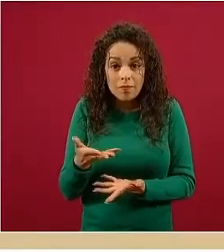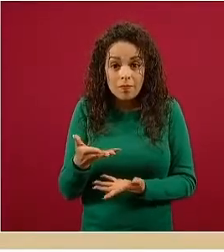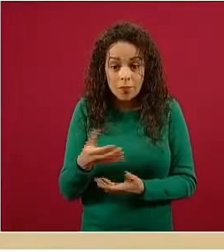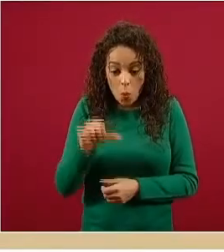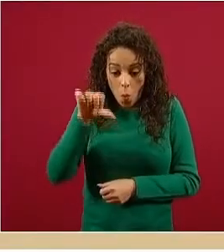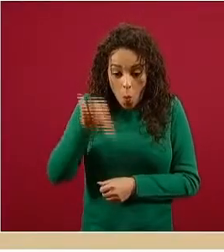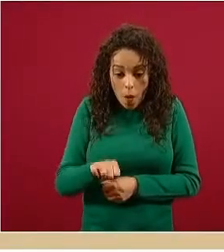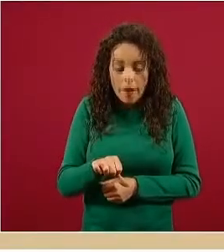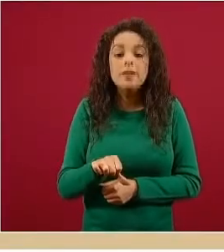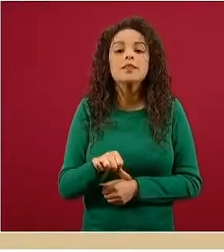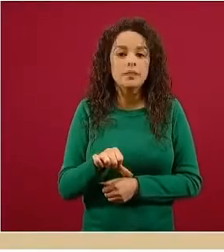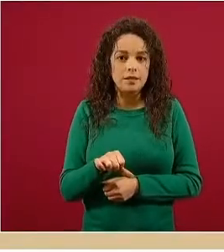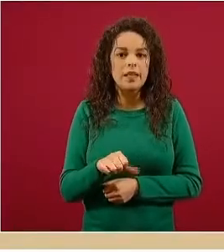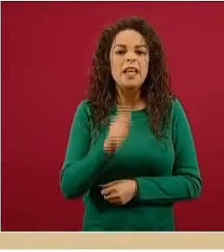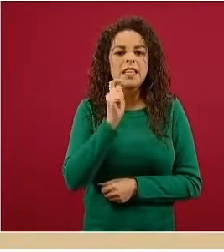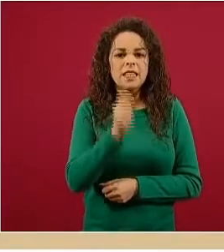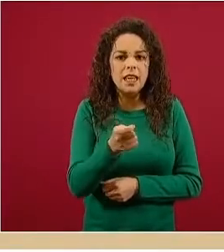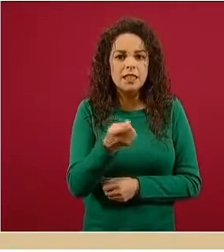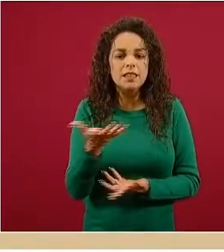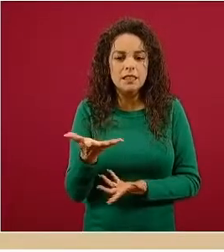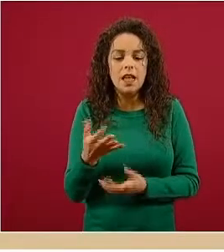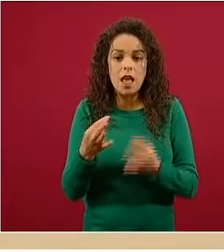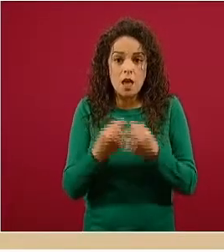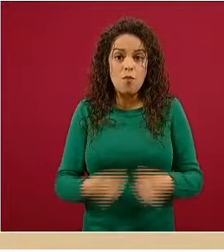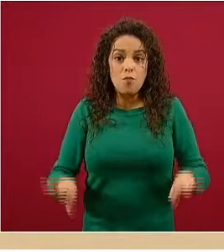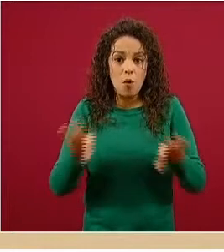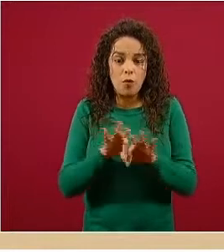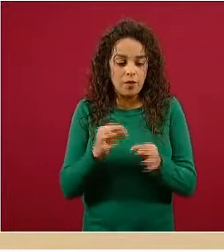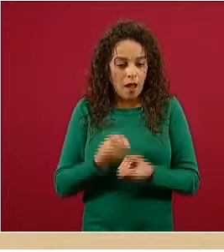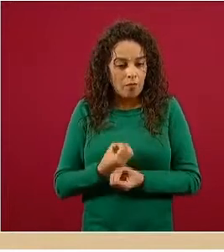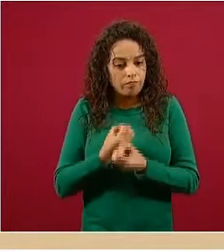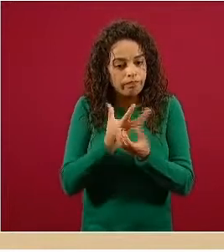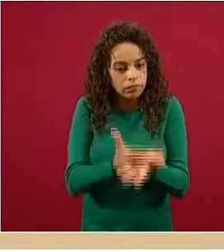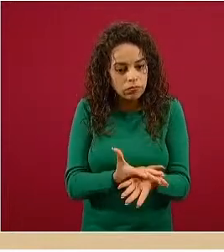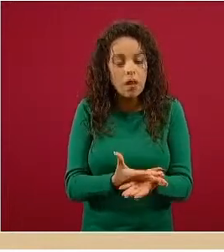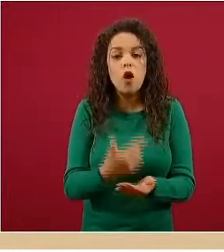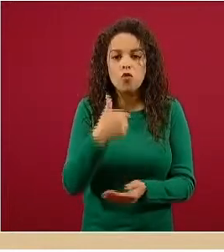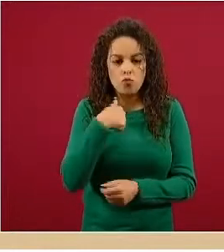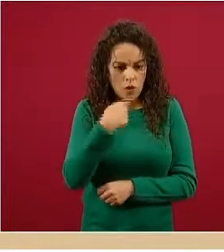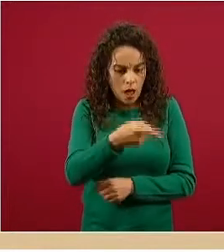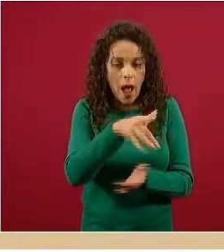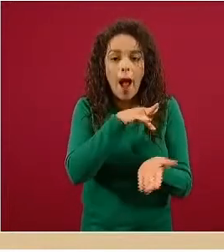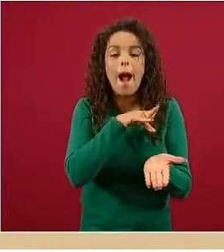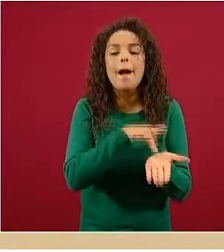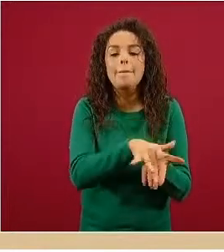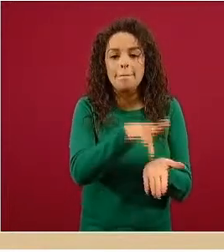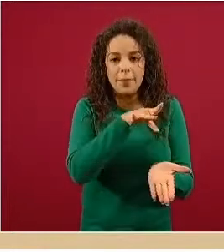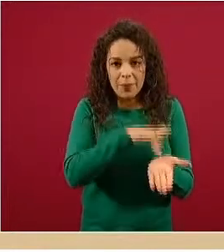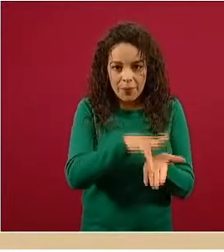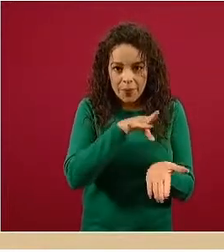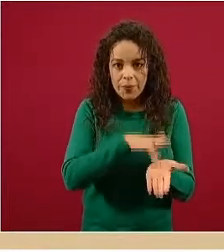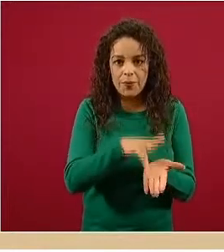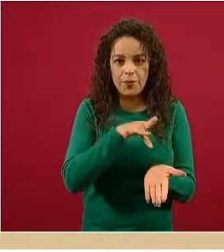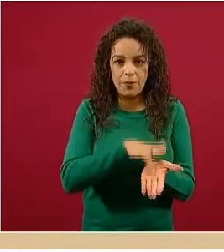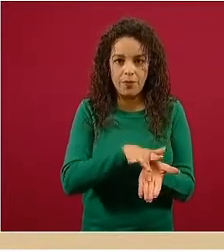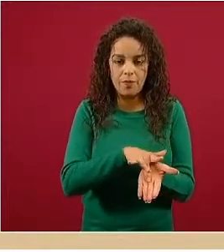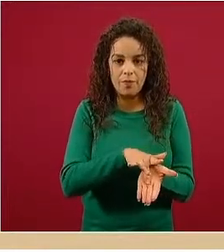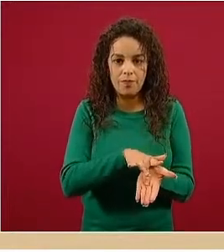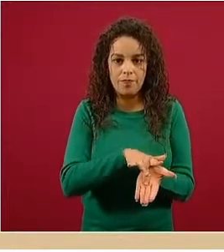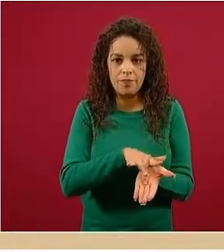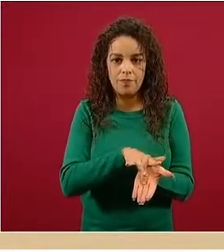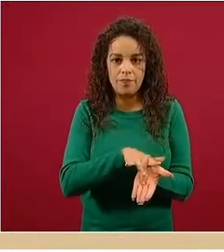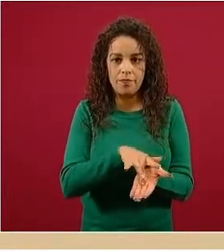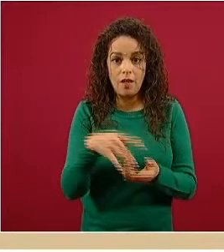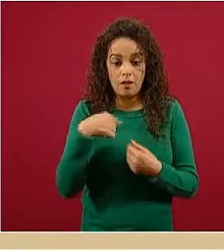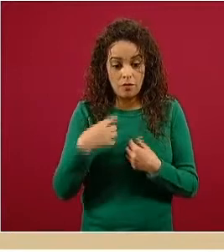Y bueno, yo quería, como les dije al principio, traerles algunas recomendaciones para las personas que van a acompañar a los